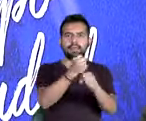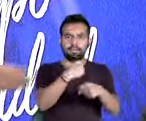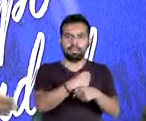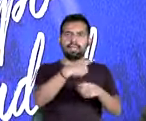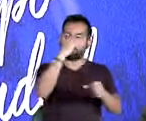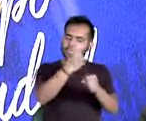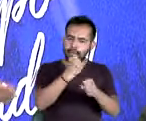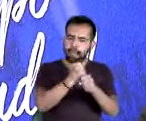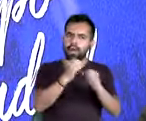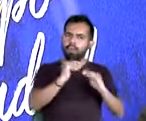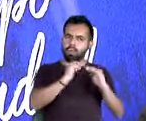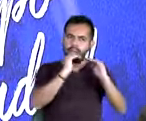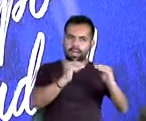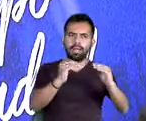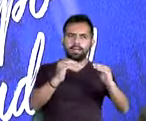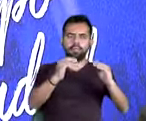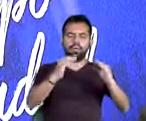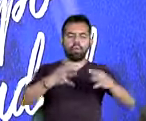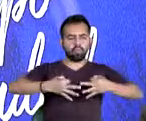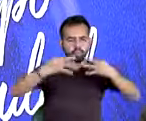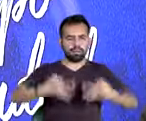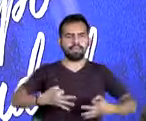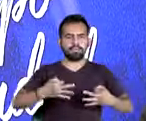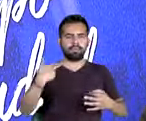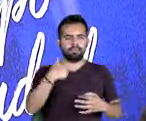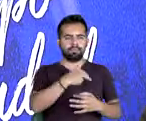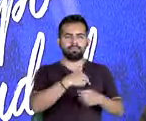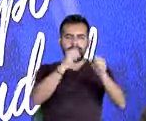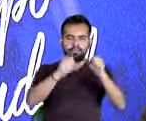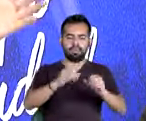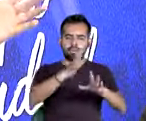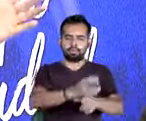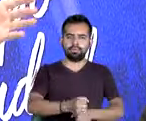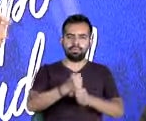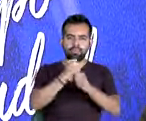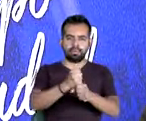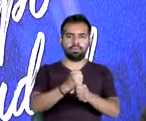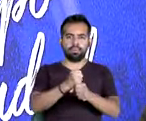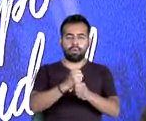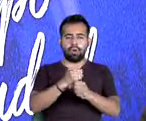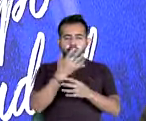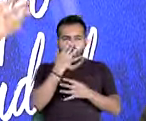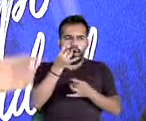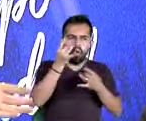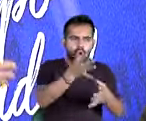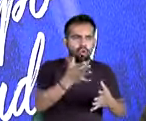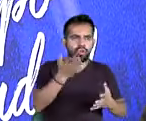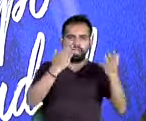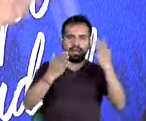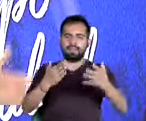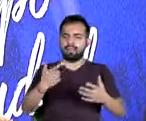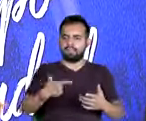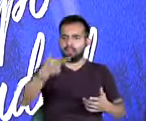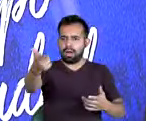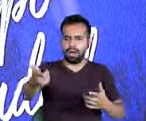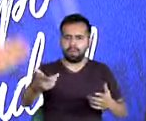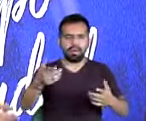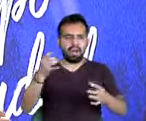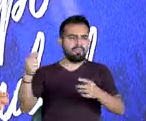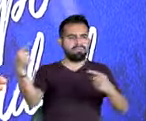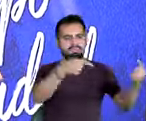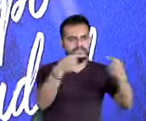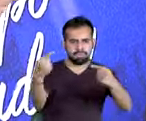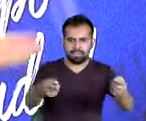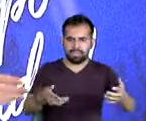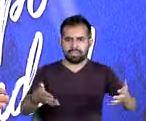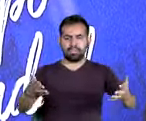con igualdad, con equidad, con justicia, es que vamos a lograr esa seguridad. No con lo otro, no con la polarización, no con el odio, no con la